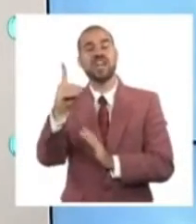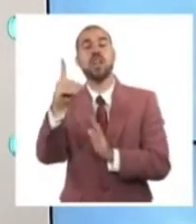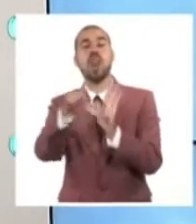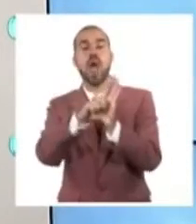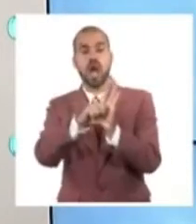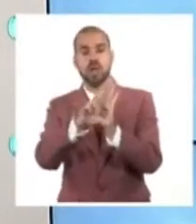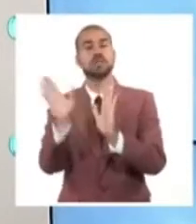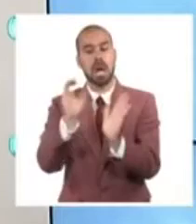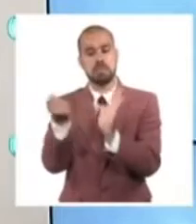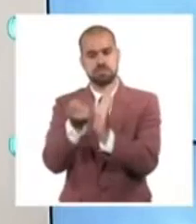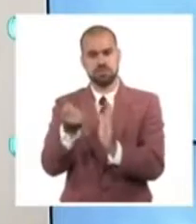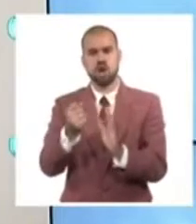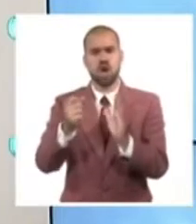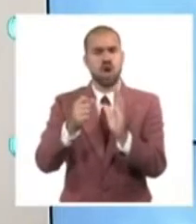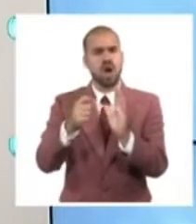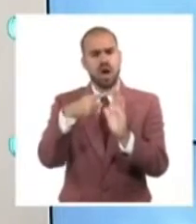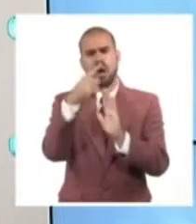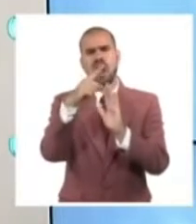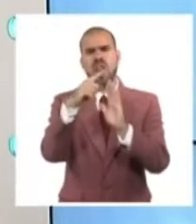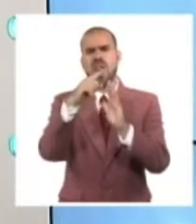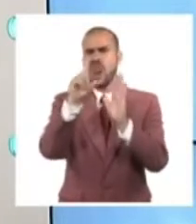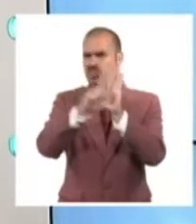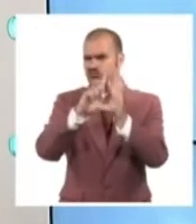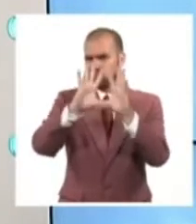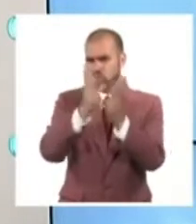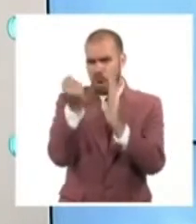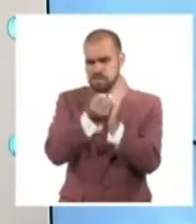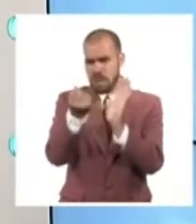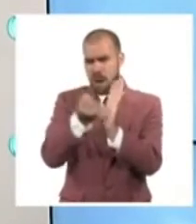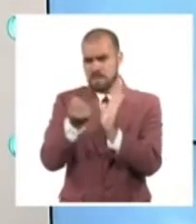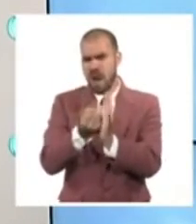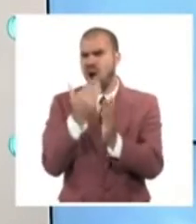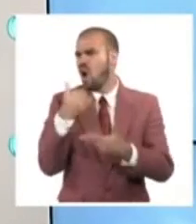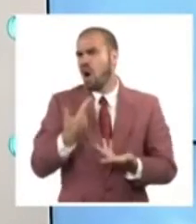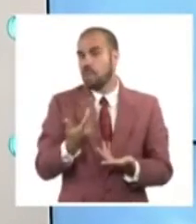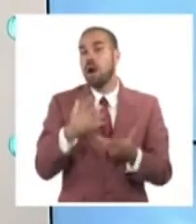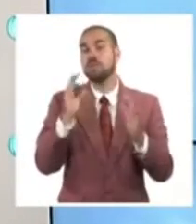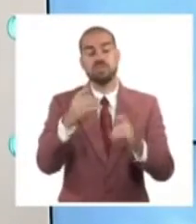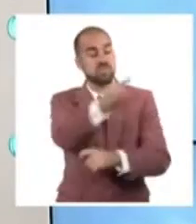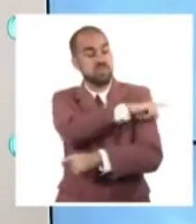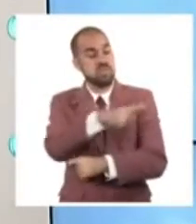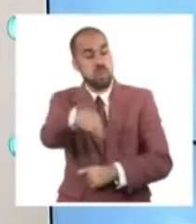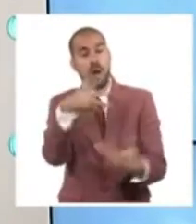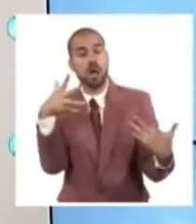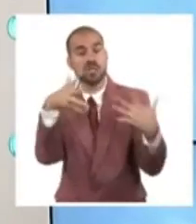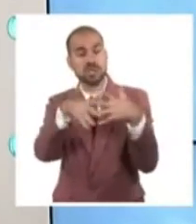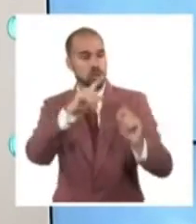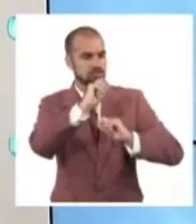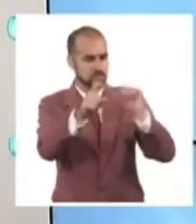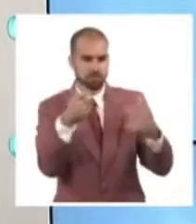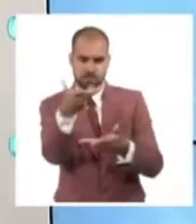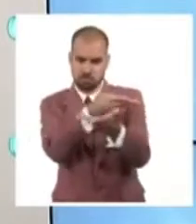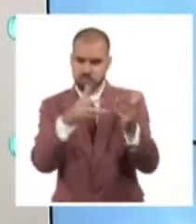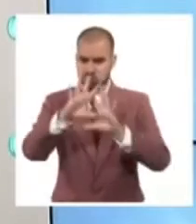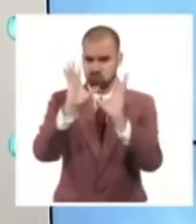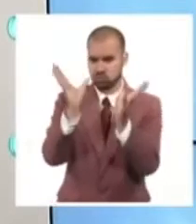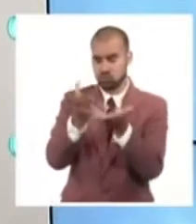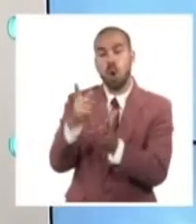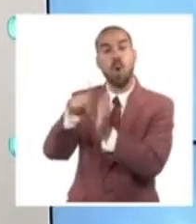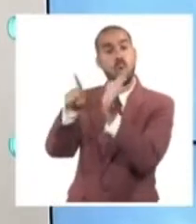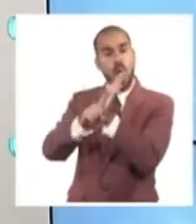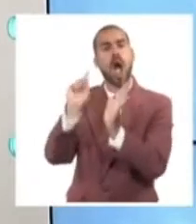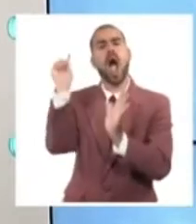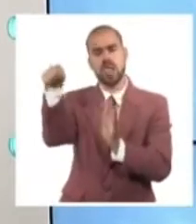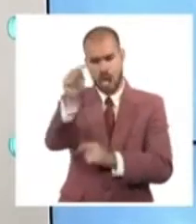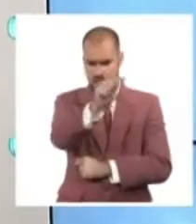con consultas populares, todos con opiniones de nuestros pueblos y todos con el quehacer y el aporte de los juristas de la práctica del derecho. Aquí